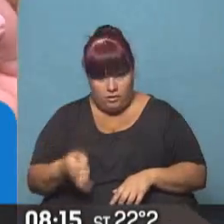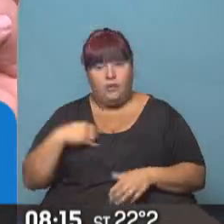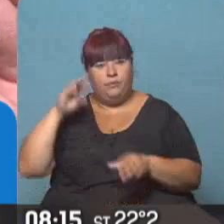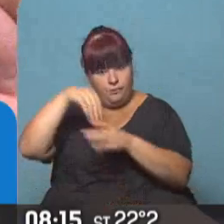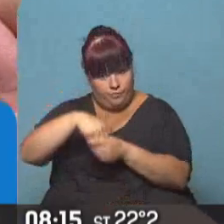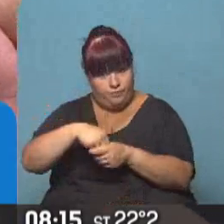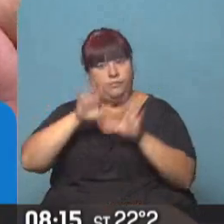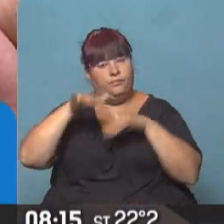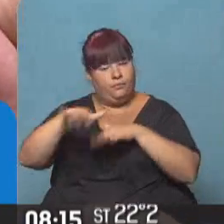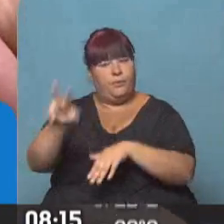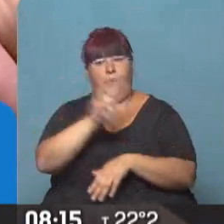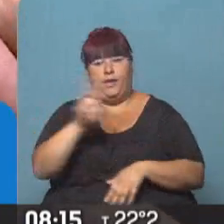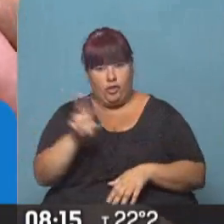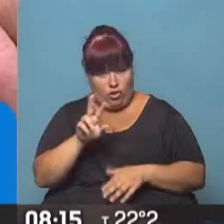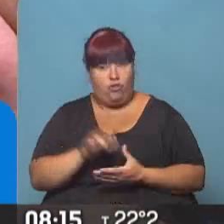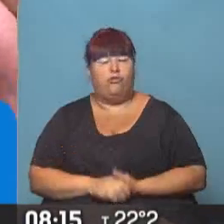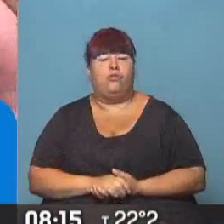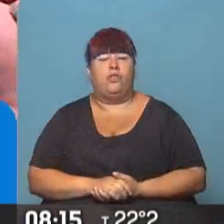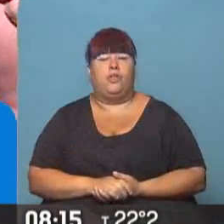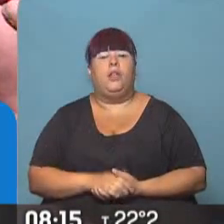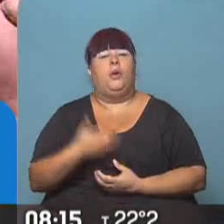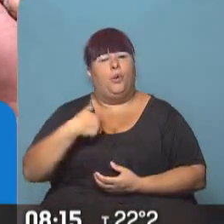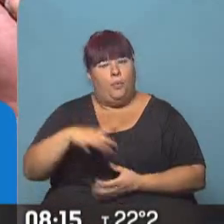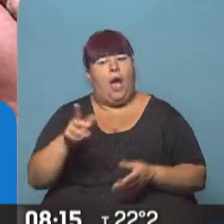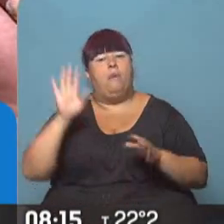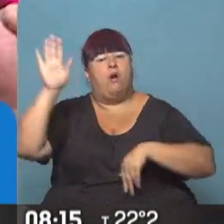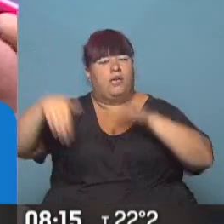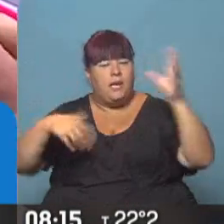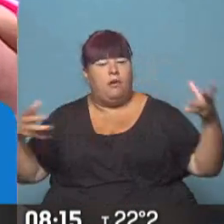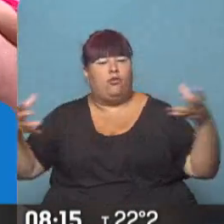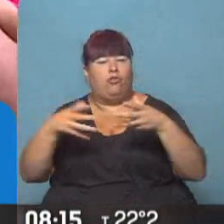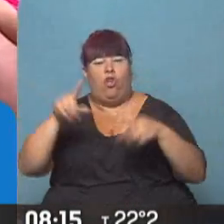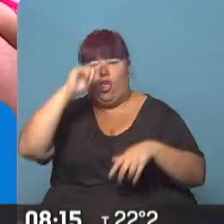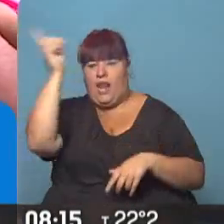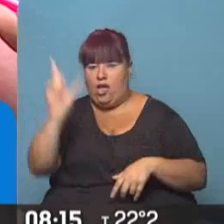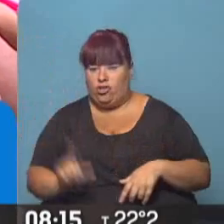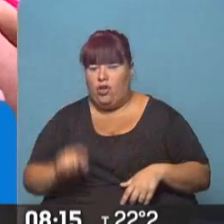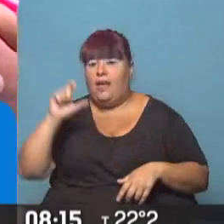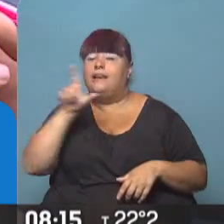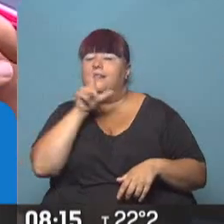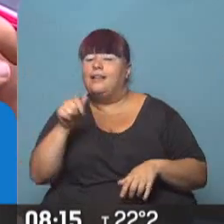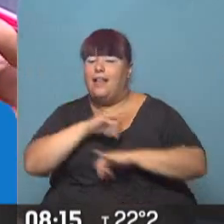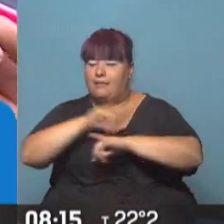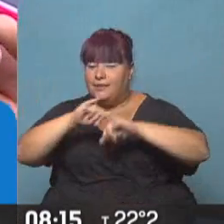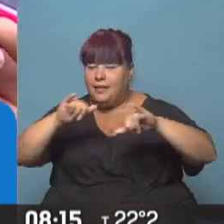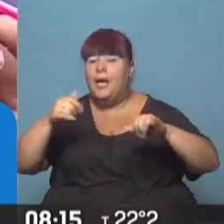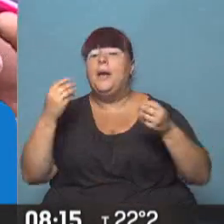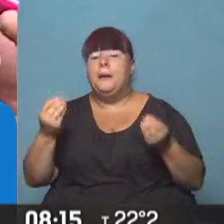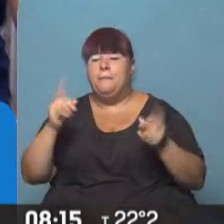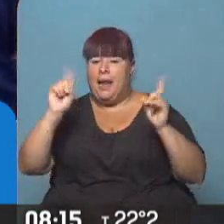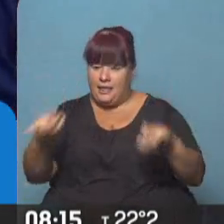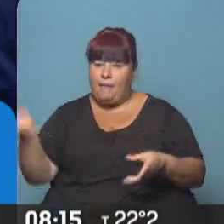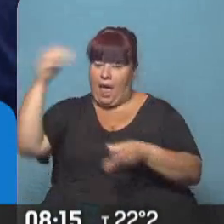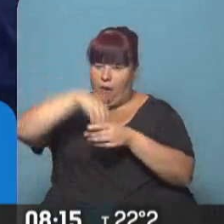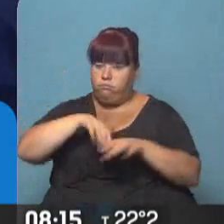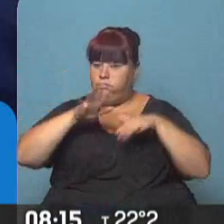parte de la convocatoria del 22 y vamos a convocar al plenario nacional de la CTA para que